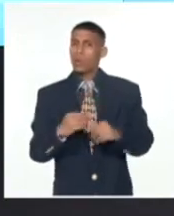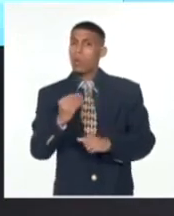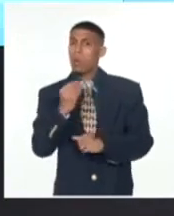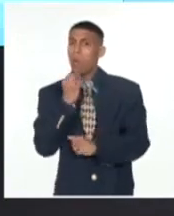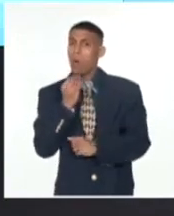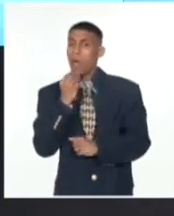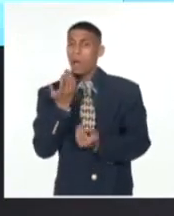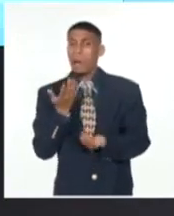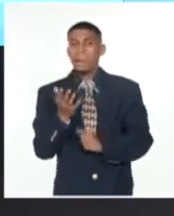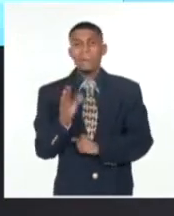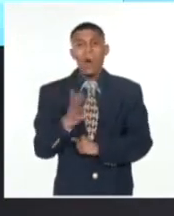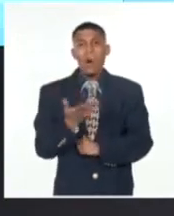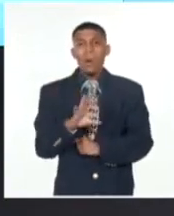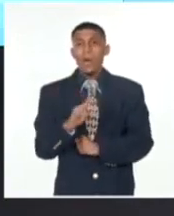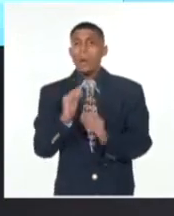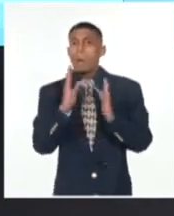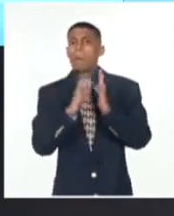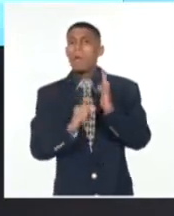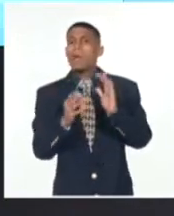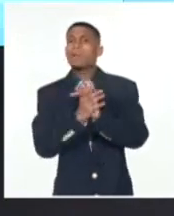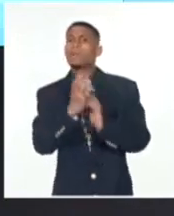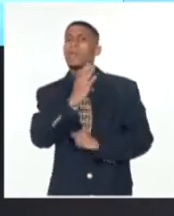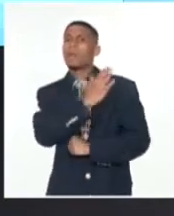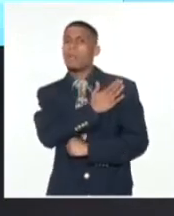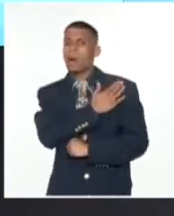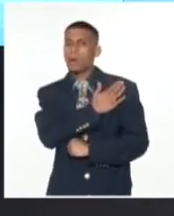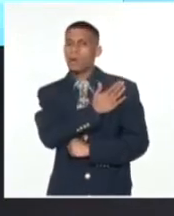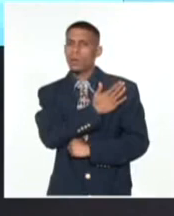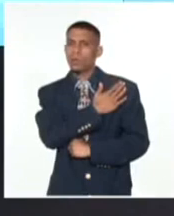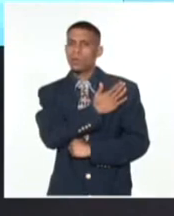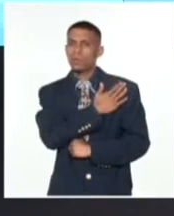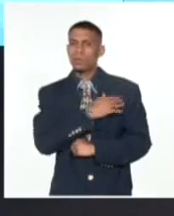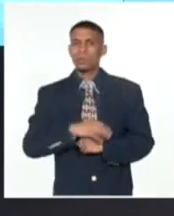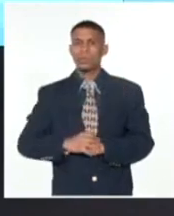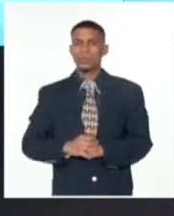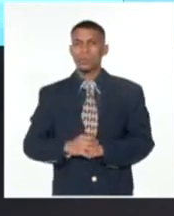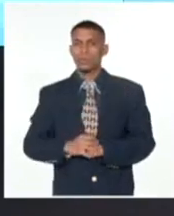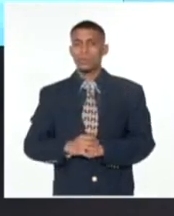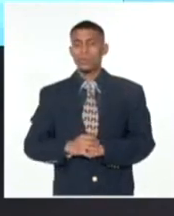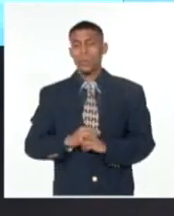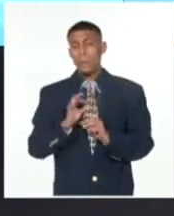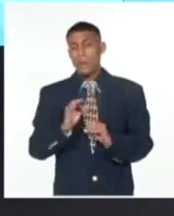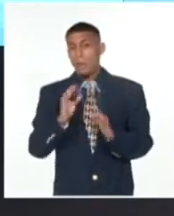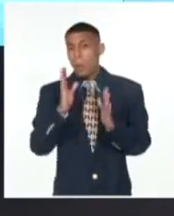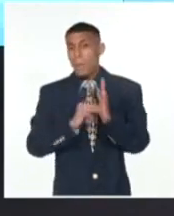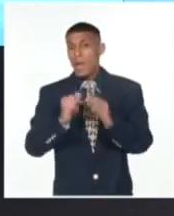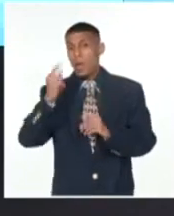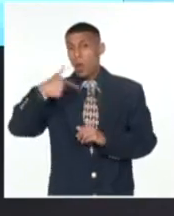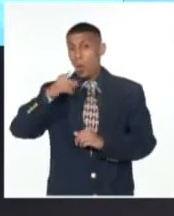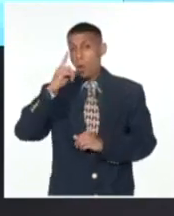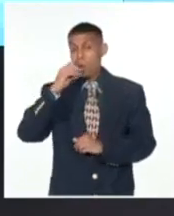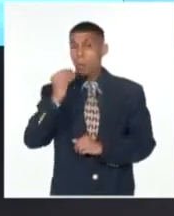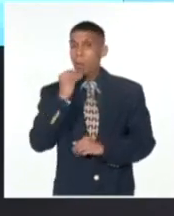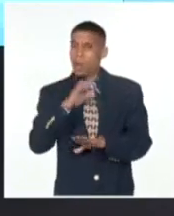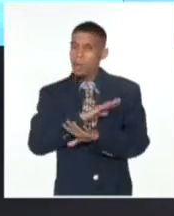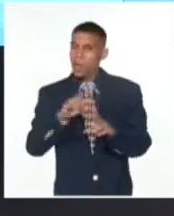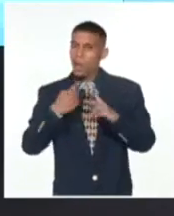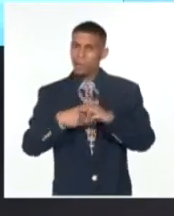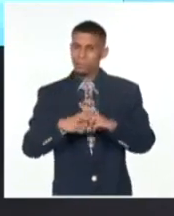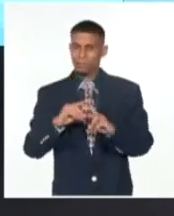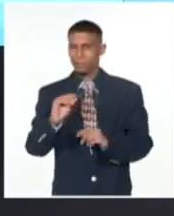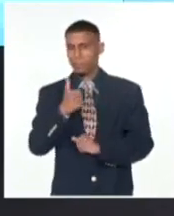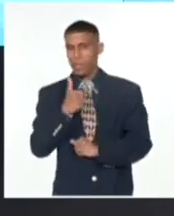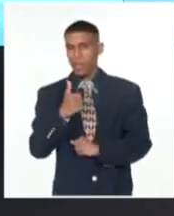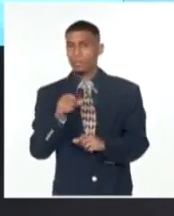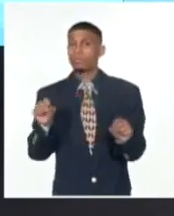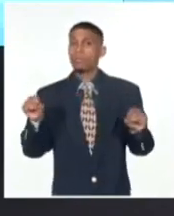para finales del mes de mayo. Es decir, que ya nosotros para el mes de junio pudiéramos contar con este bloque nuevamente